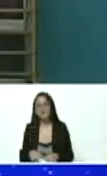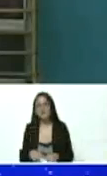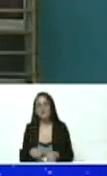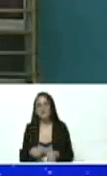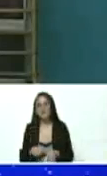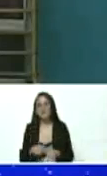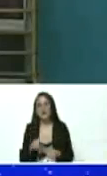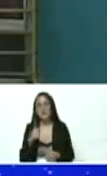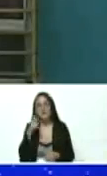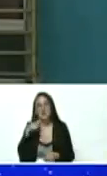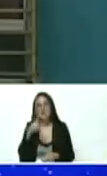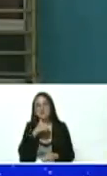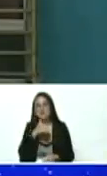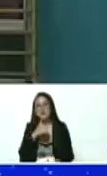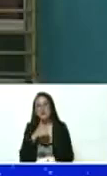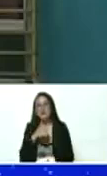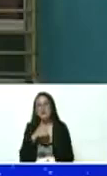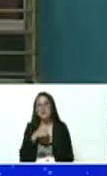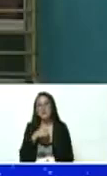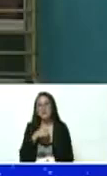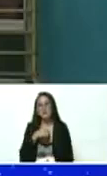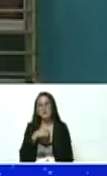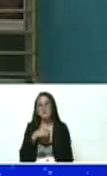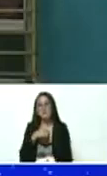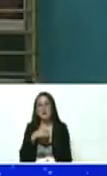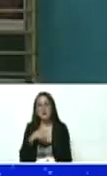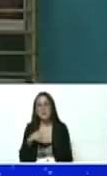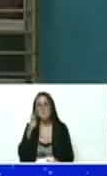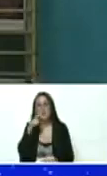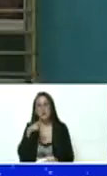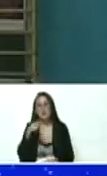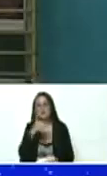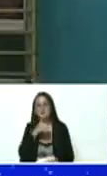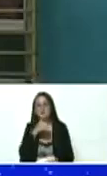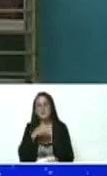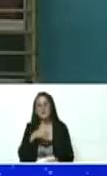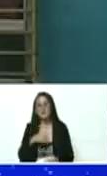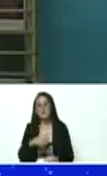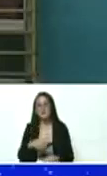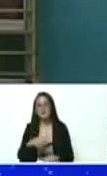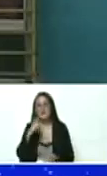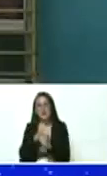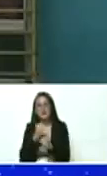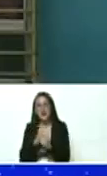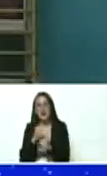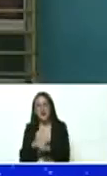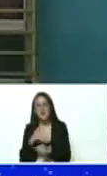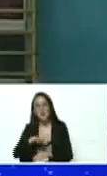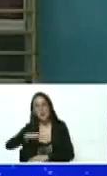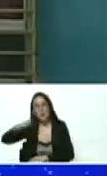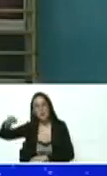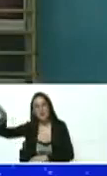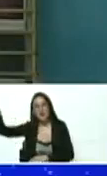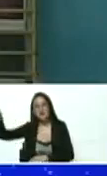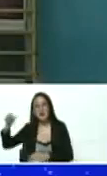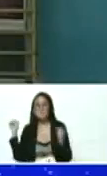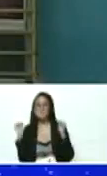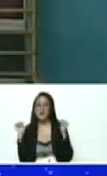pueblo resiste. El pueblo renace. El pueblo revoluciona. El pueblo trabaja. Y vámonos a las montañas